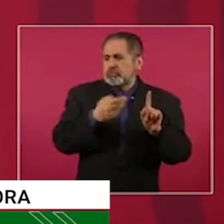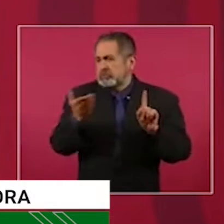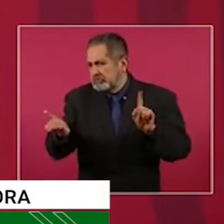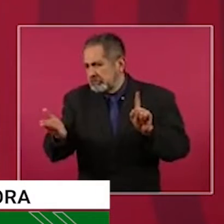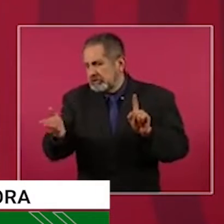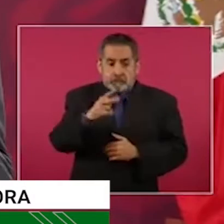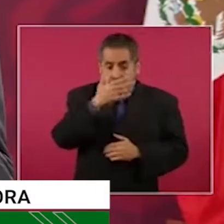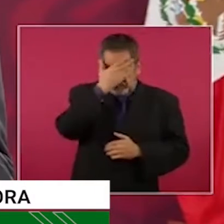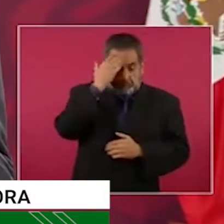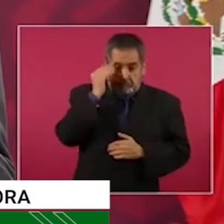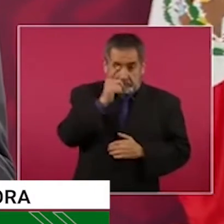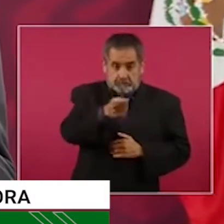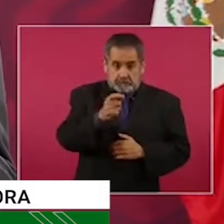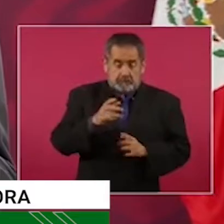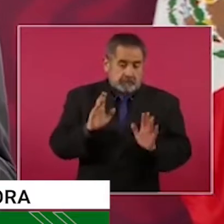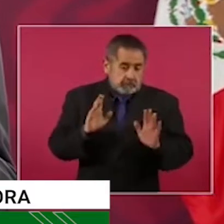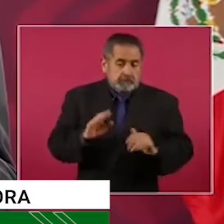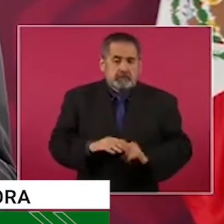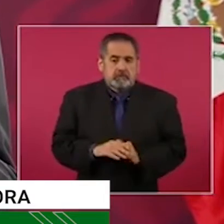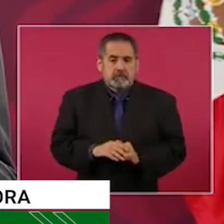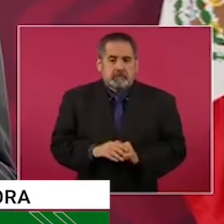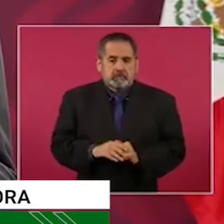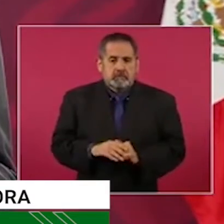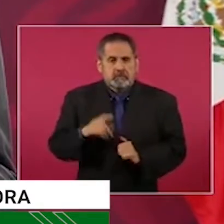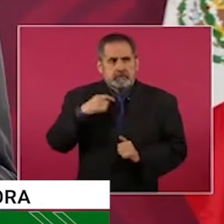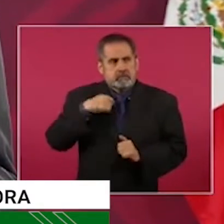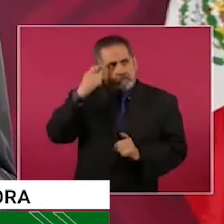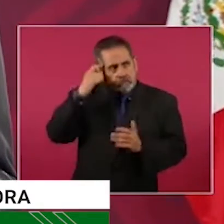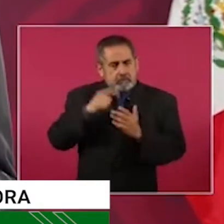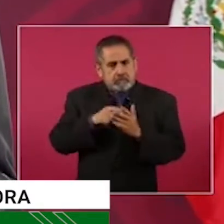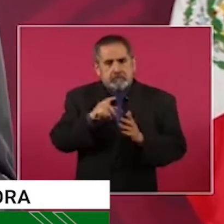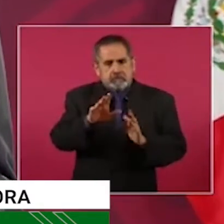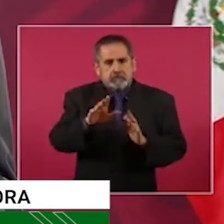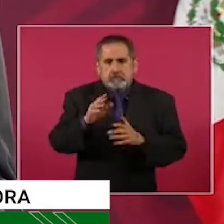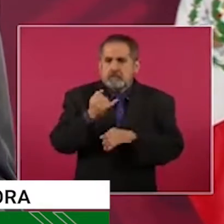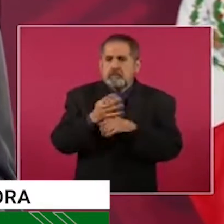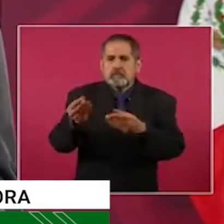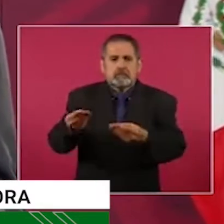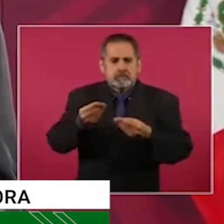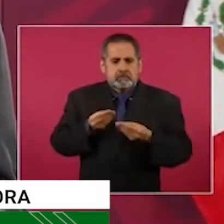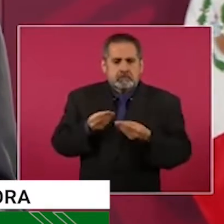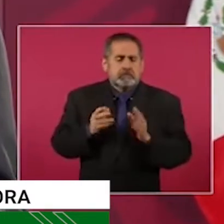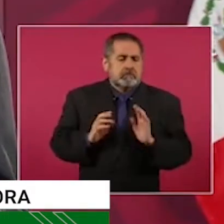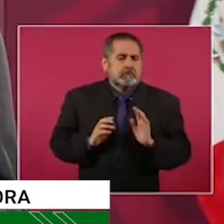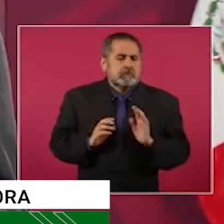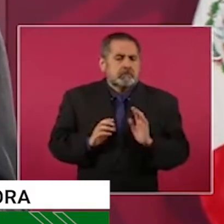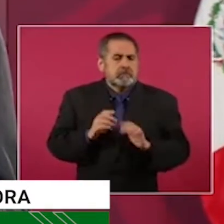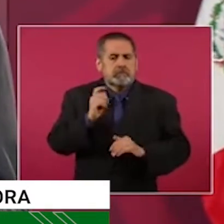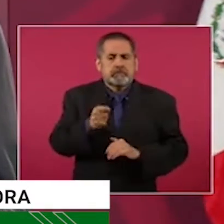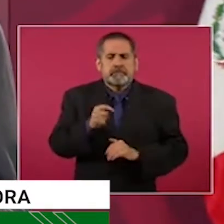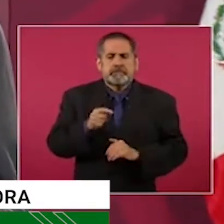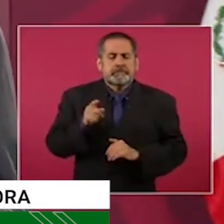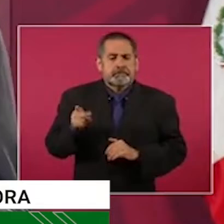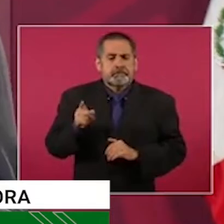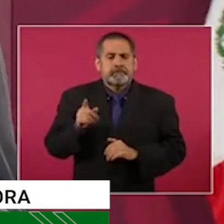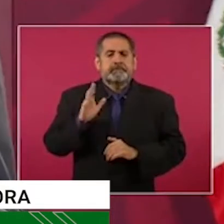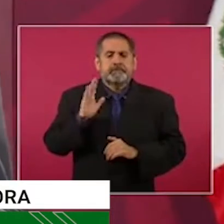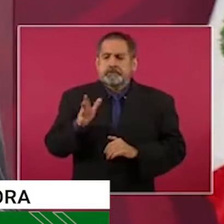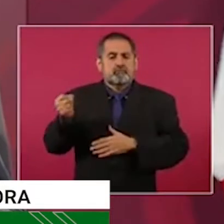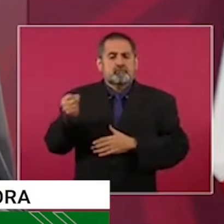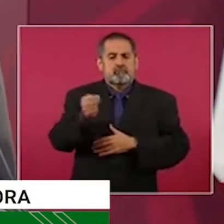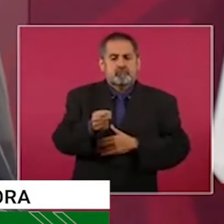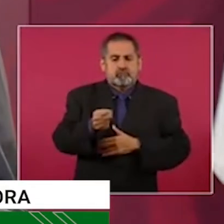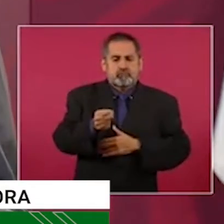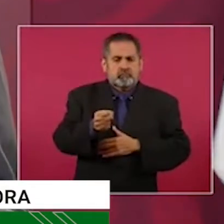secretaria. Lo que sí me informaron es que ya se nombró